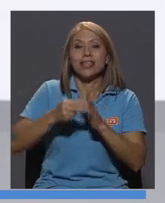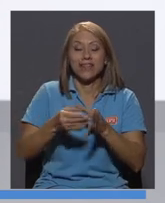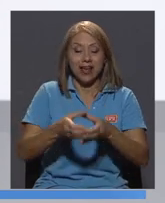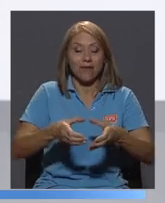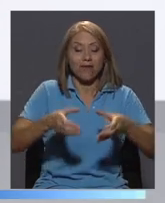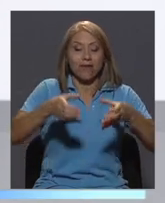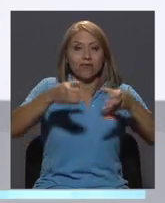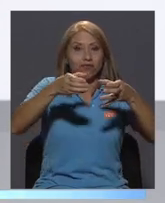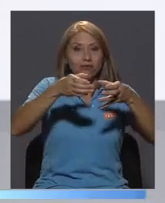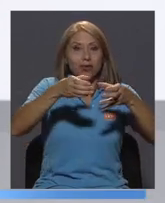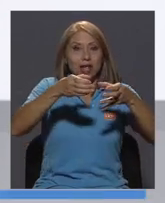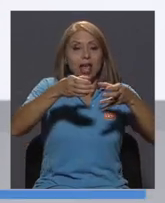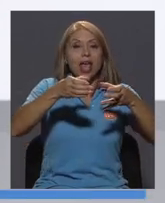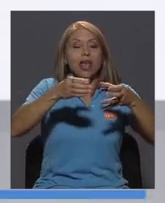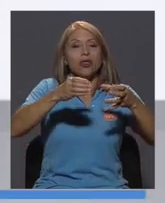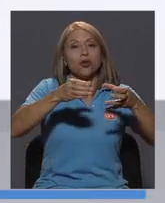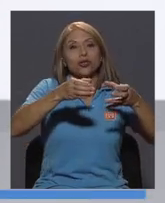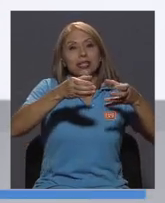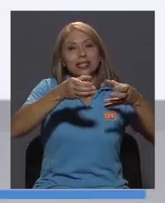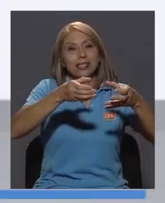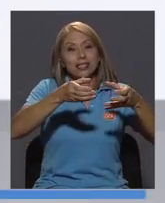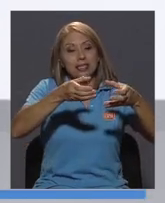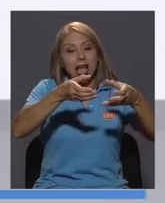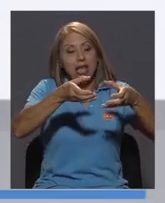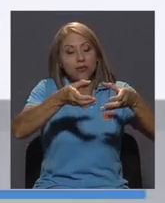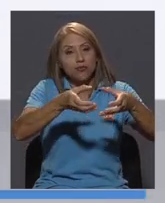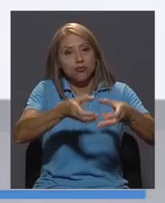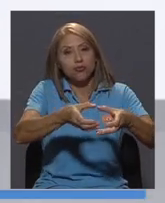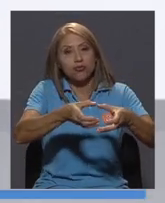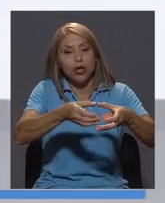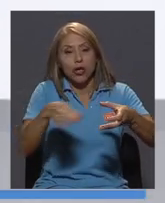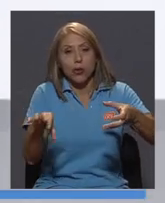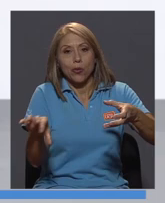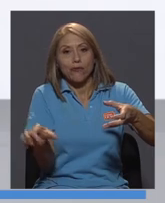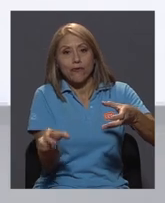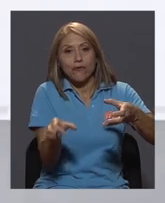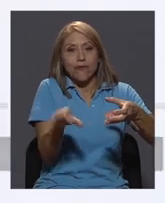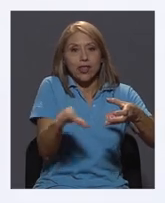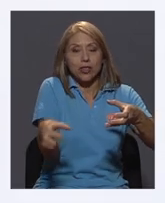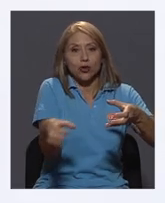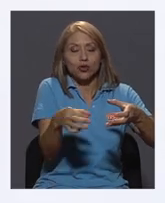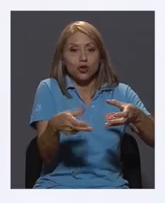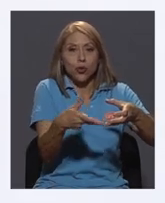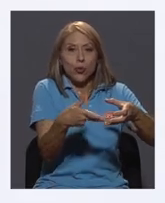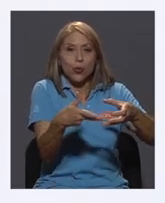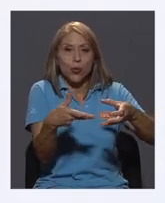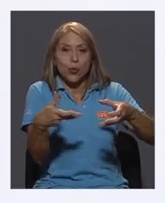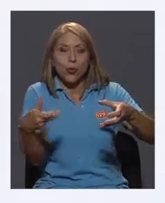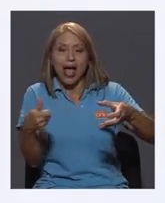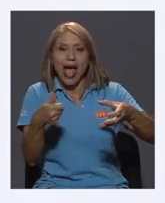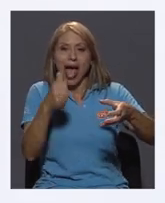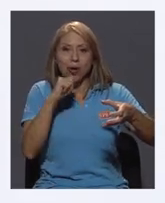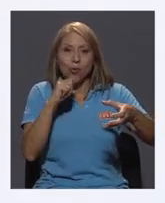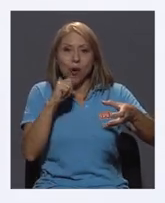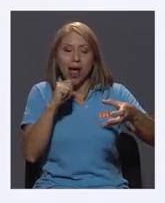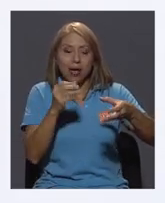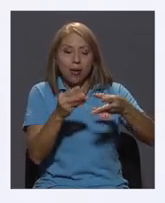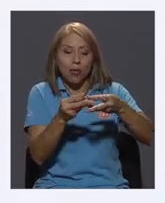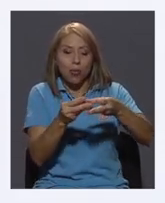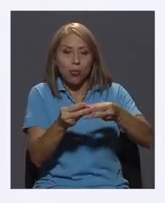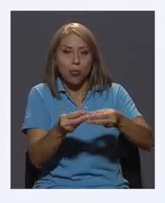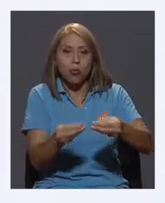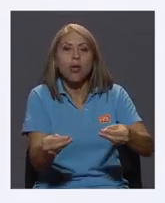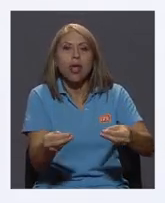lo deposita en algún recipiente y le coloca filtros a la máquina y ella succiona el agua y va dejando